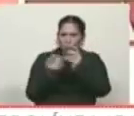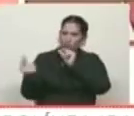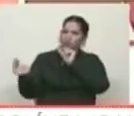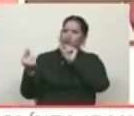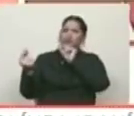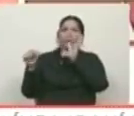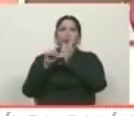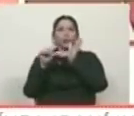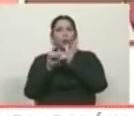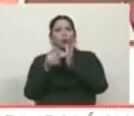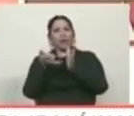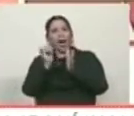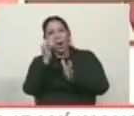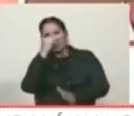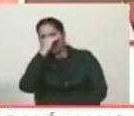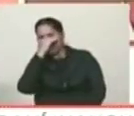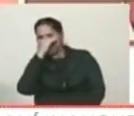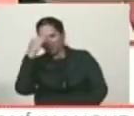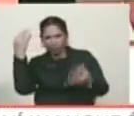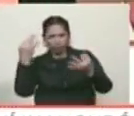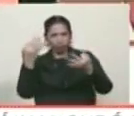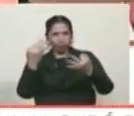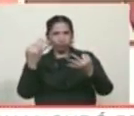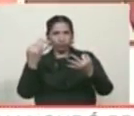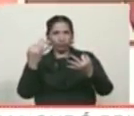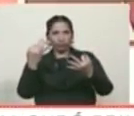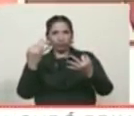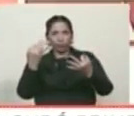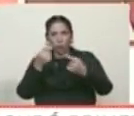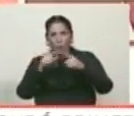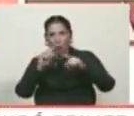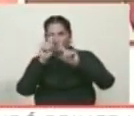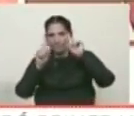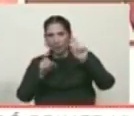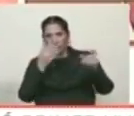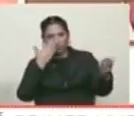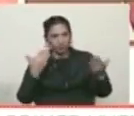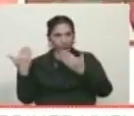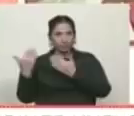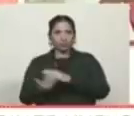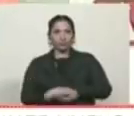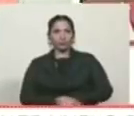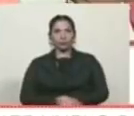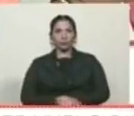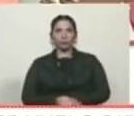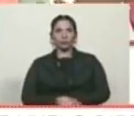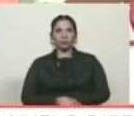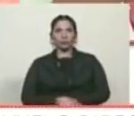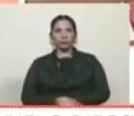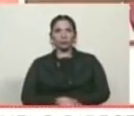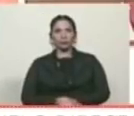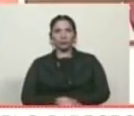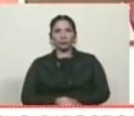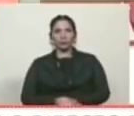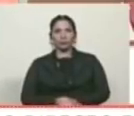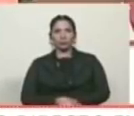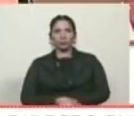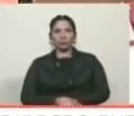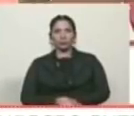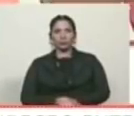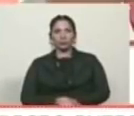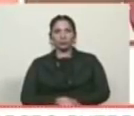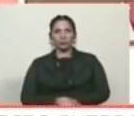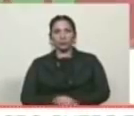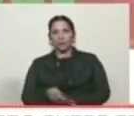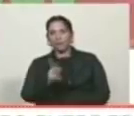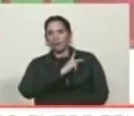está el terrorismo. Siguiente pregunta. La segunda pregunta la efectúa Rafael Aníbal Camacho por